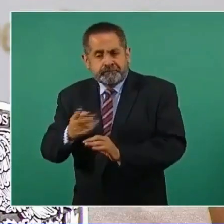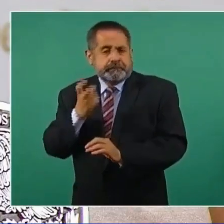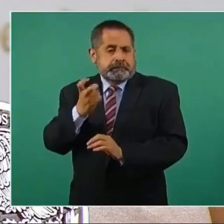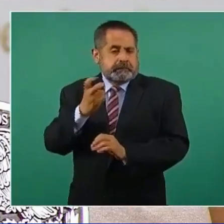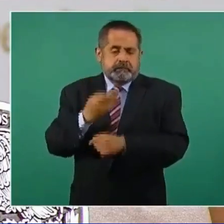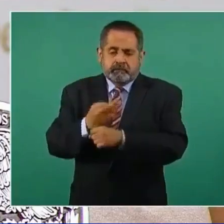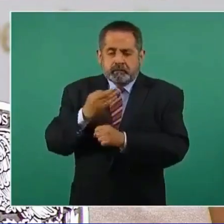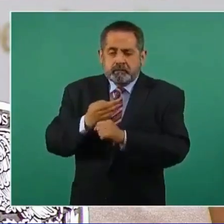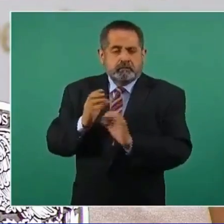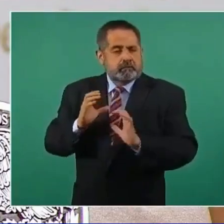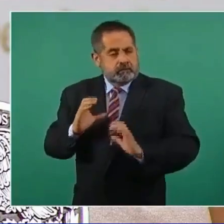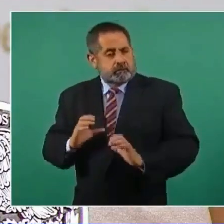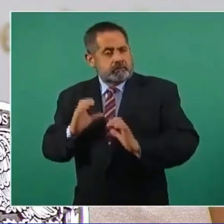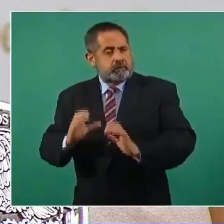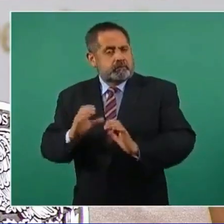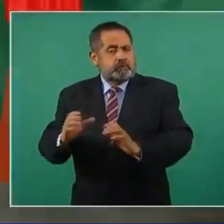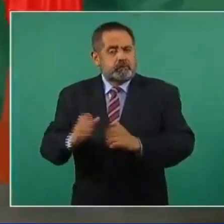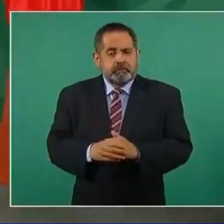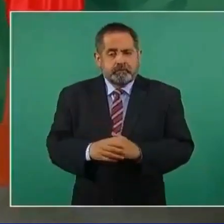Entonces, tenemos